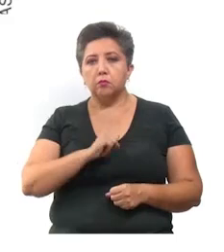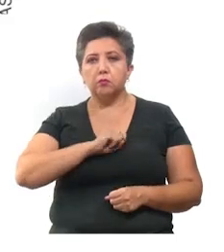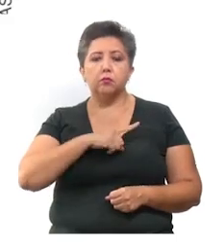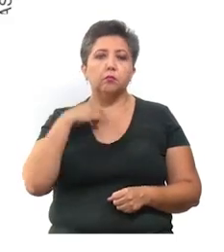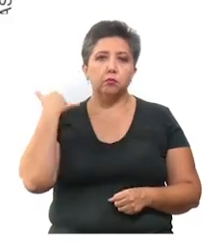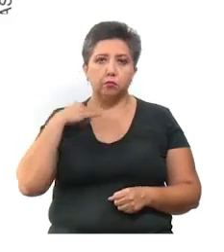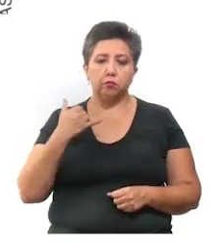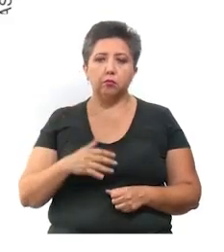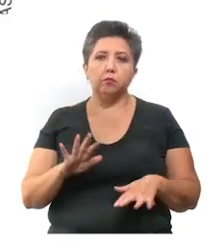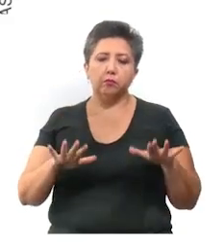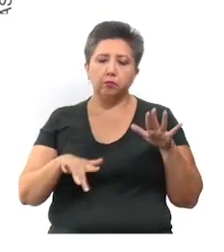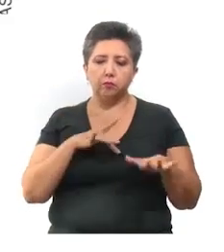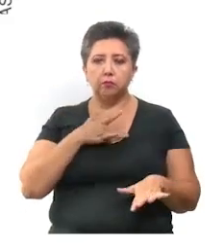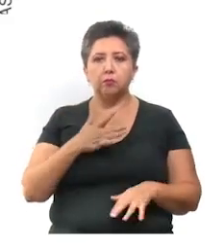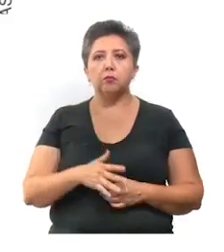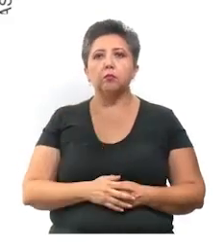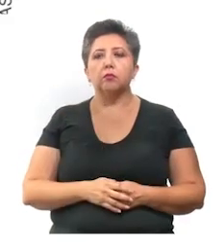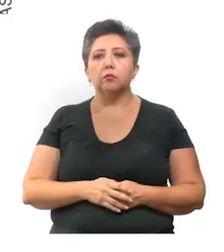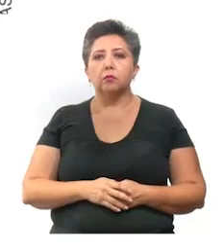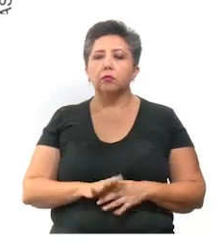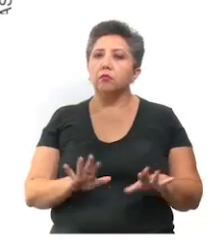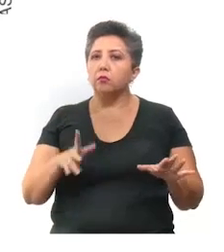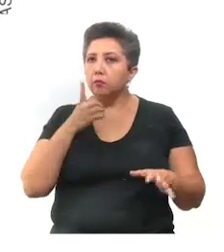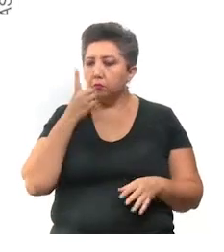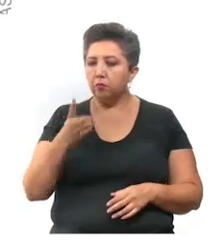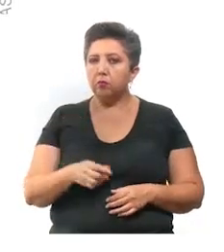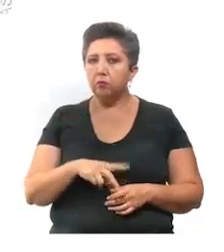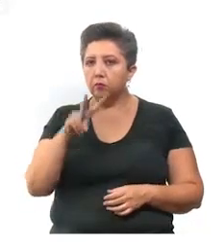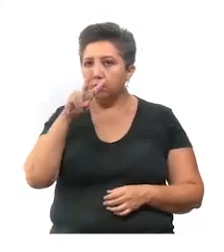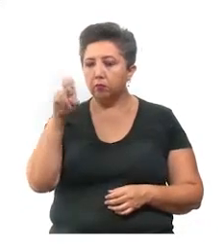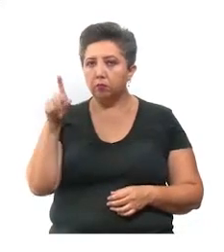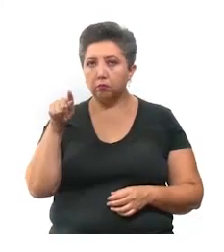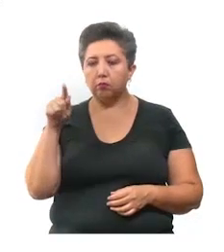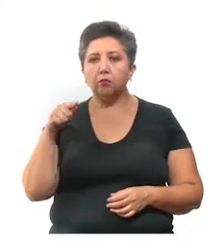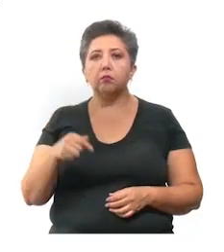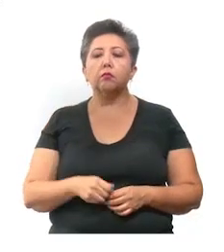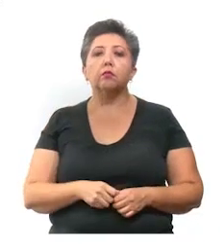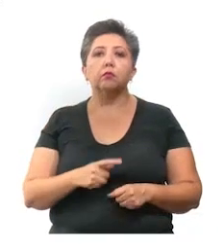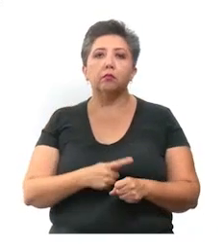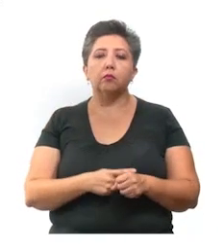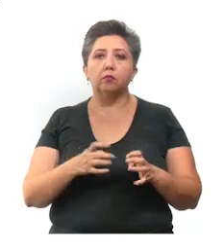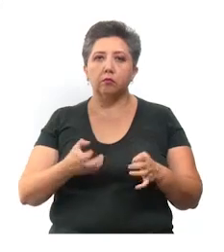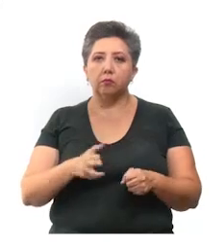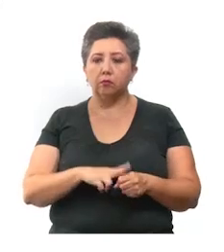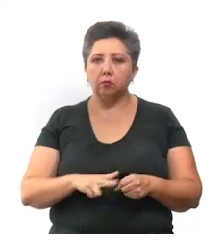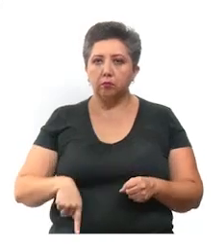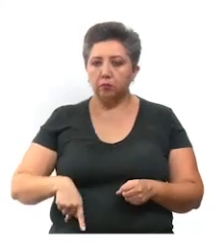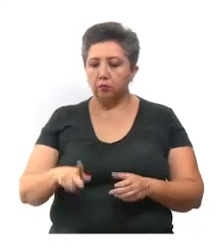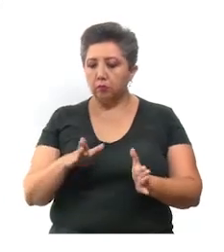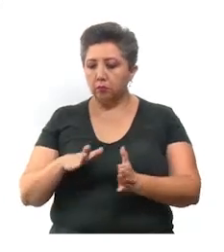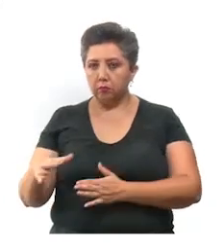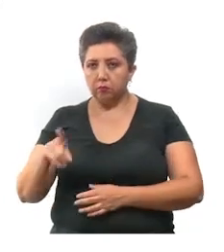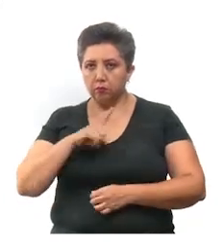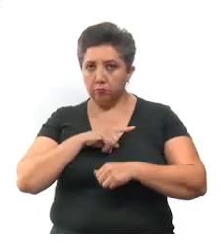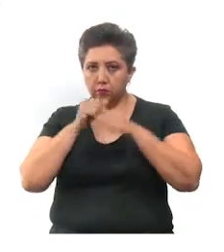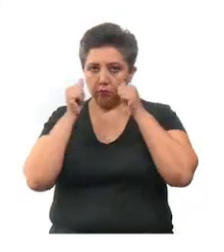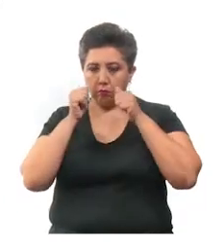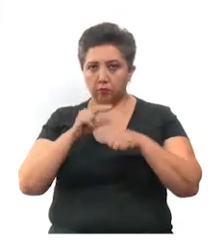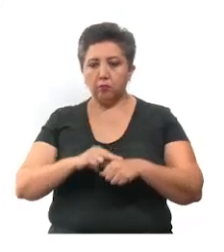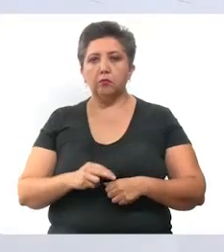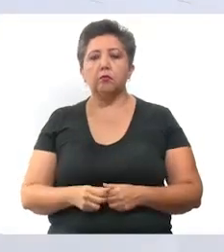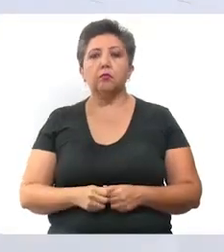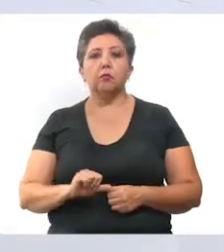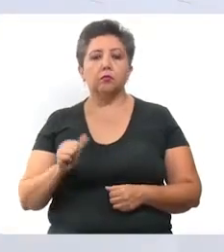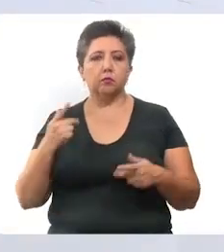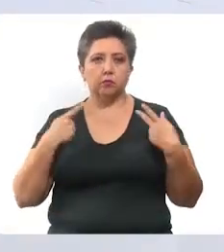salud de Yucatán. Presentan síntomas leves. Como ya se mencionó, 270 de los casos positivos están en hospitales públicos y en aislamiento